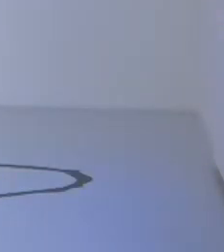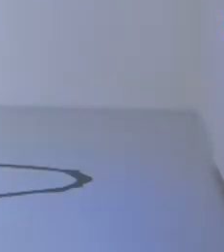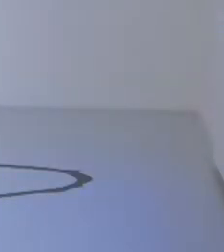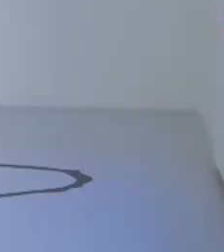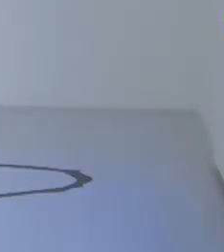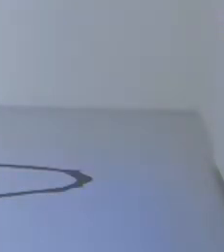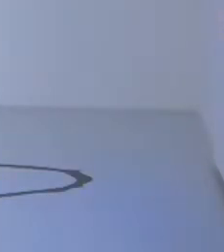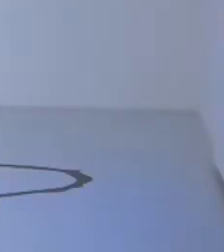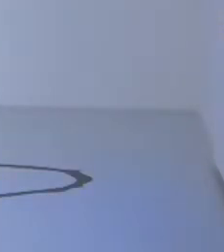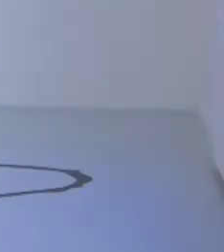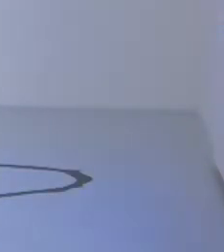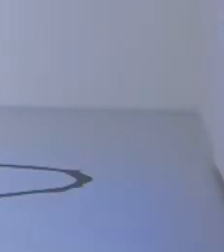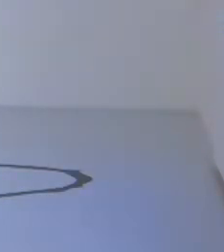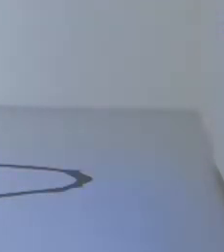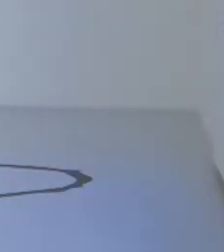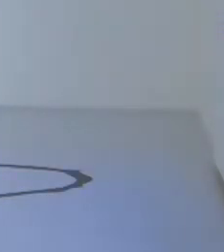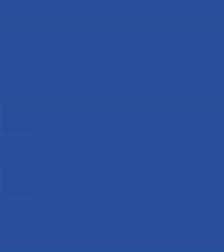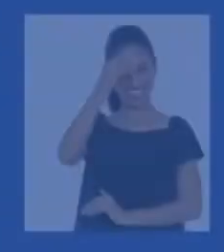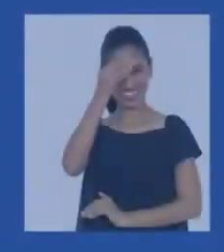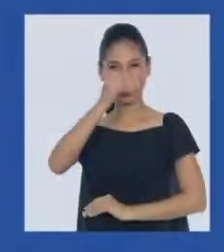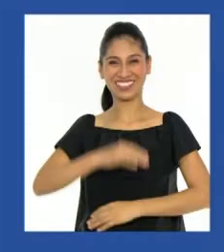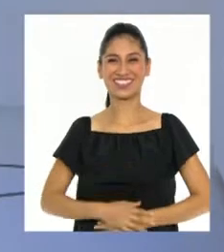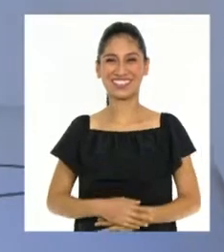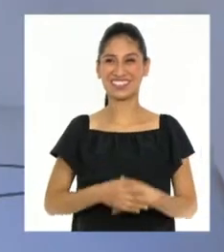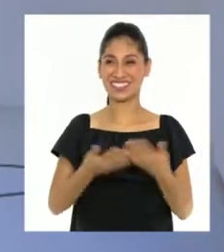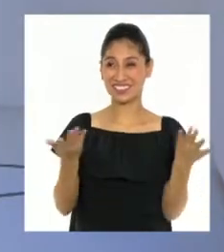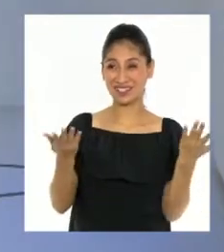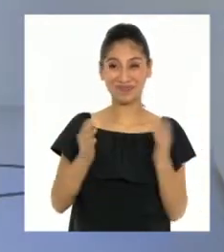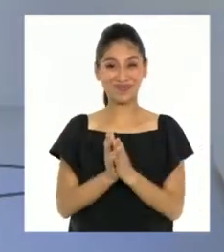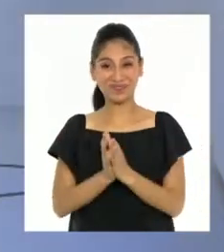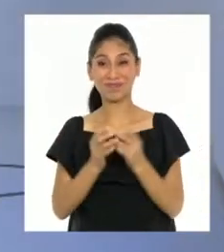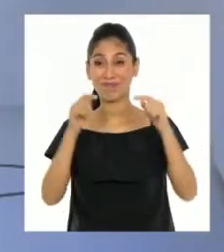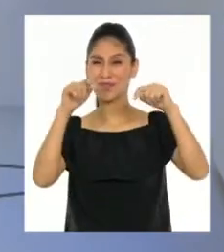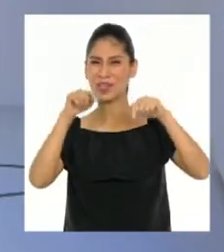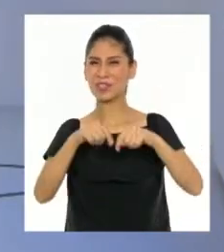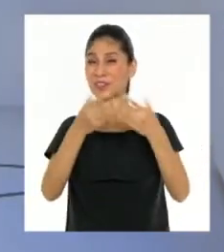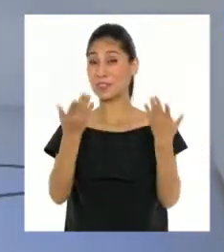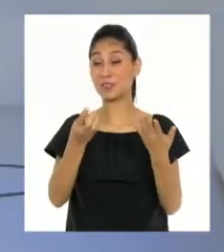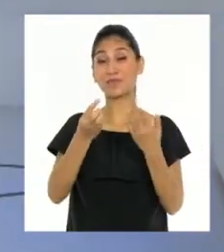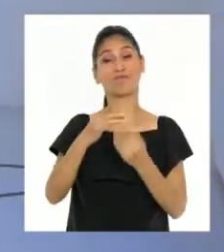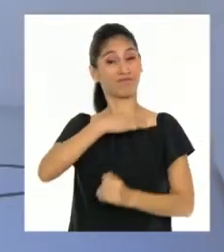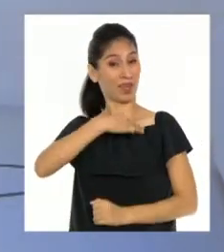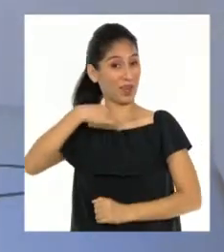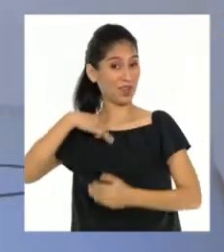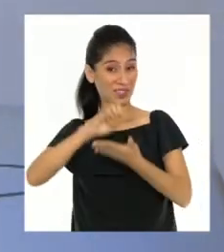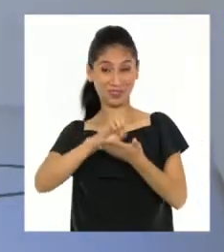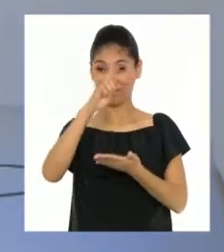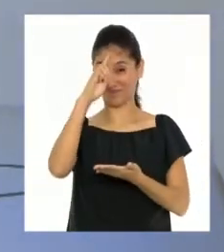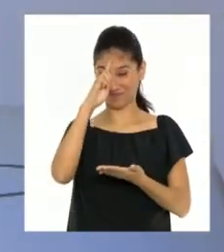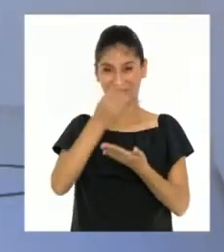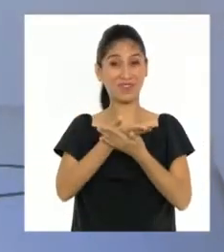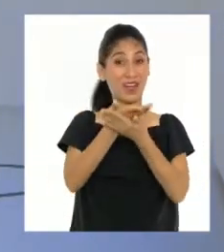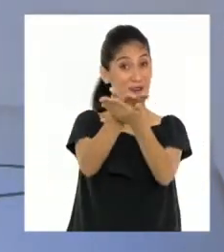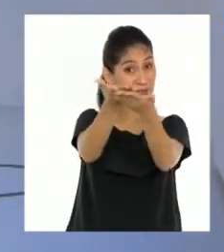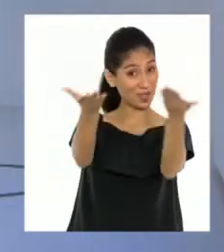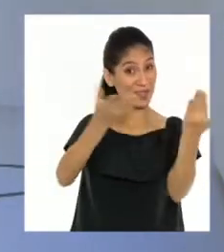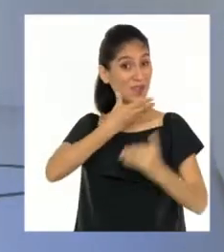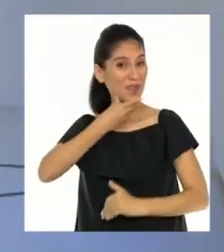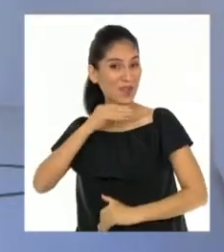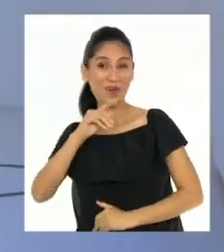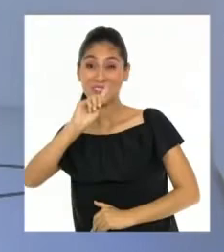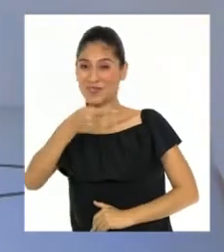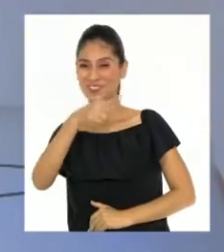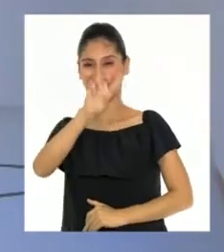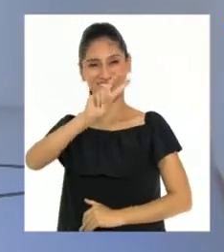Bienvenidas y bienvenidos a Aprendo en Casa. Esta es una iniciativa del Ministerio de Educación dirigida a las chicas y chicos de